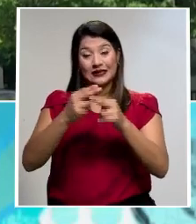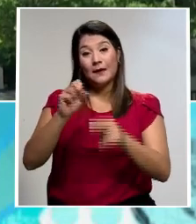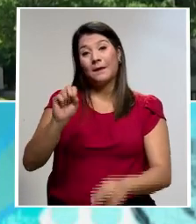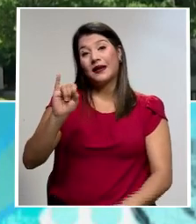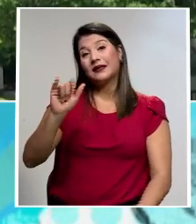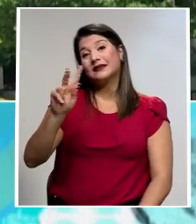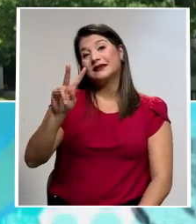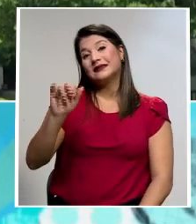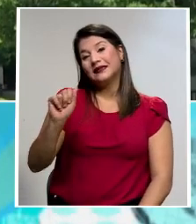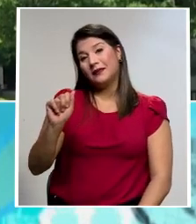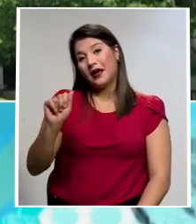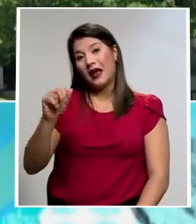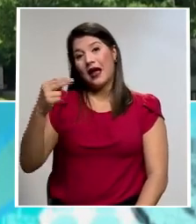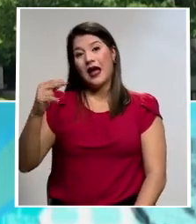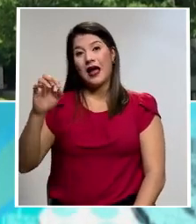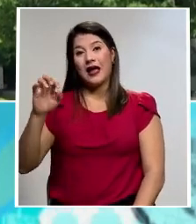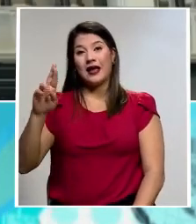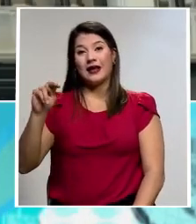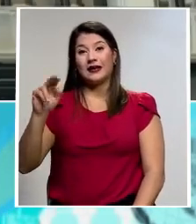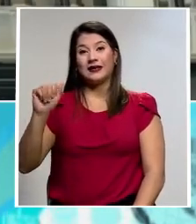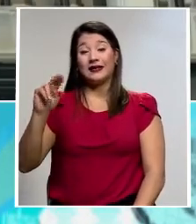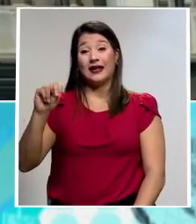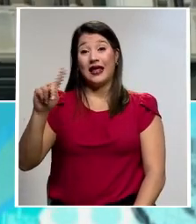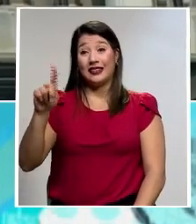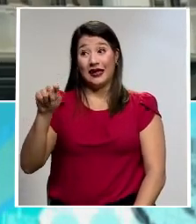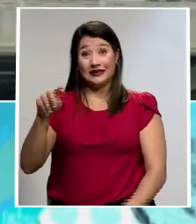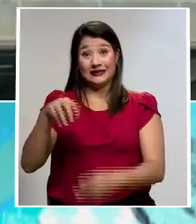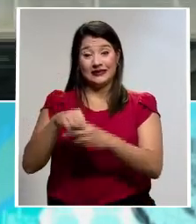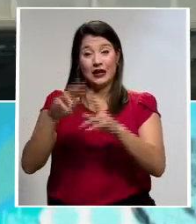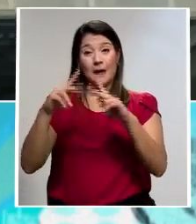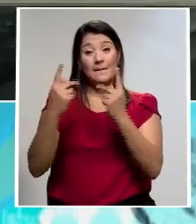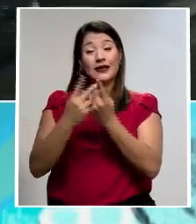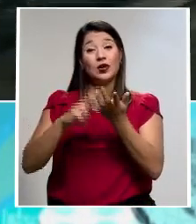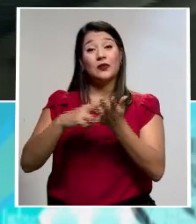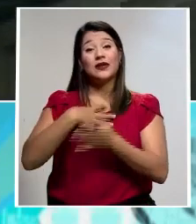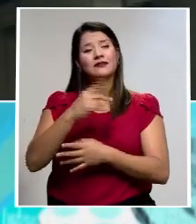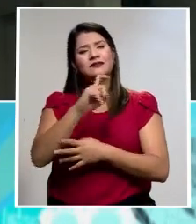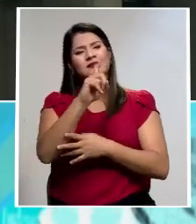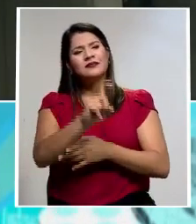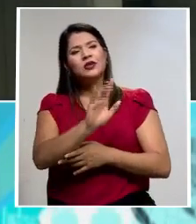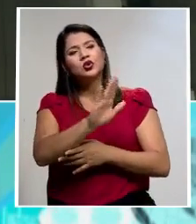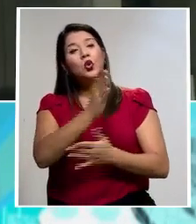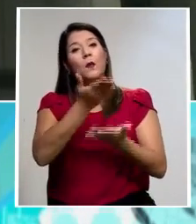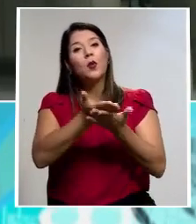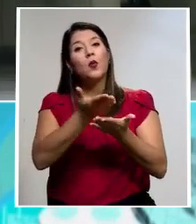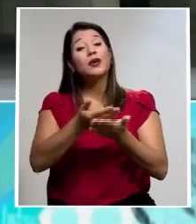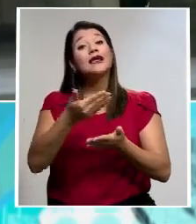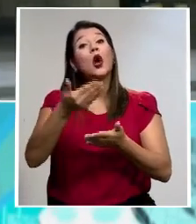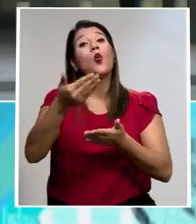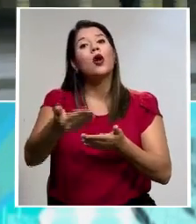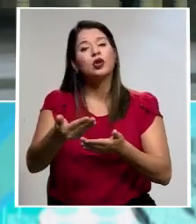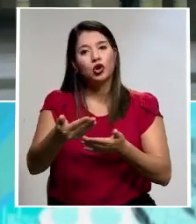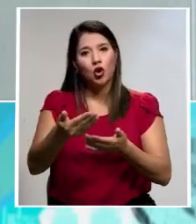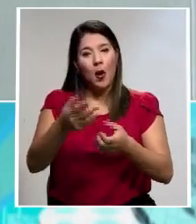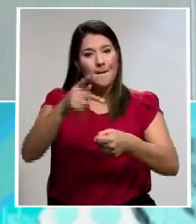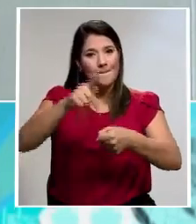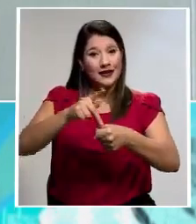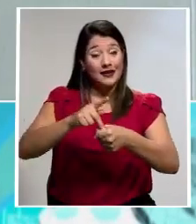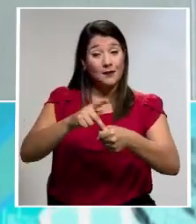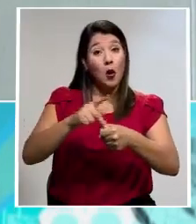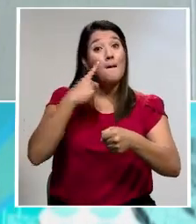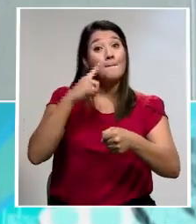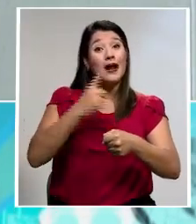liberacionista, sobre una de las propuestas que ella había hecho cuando pues estaba lanzándose a la presidencia de la Asamblea Legislativa, de buscar